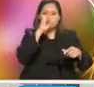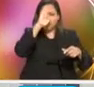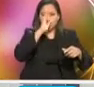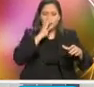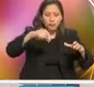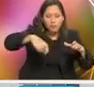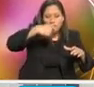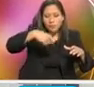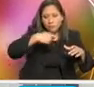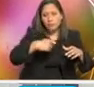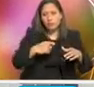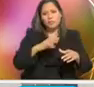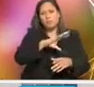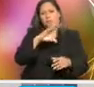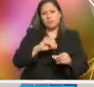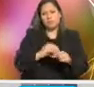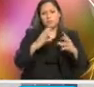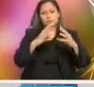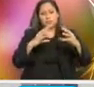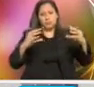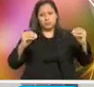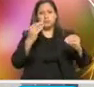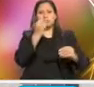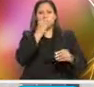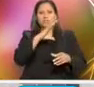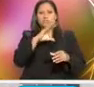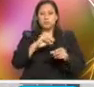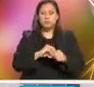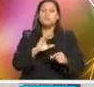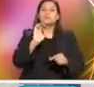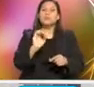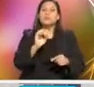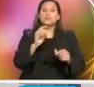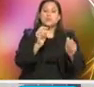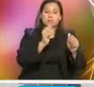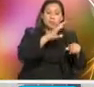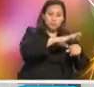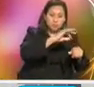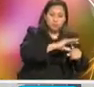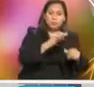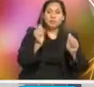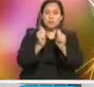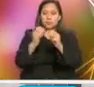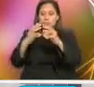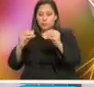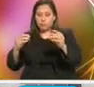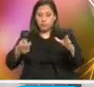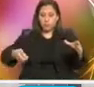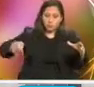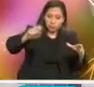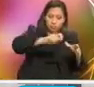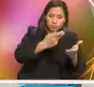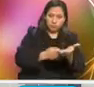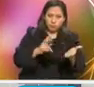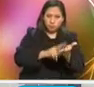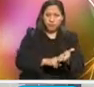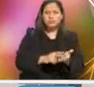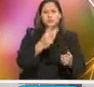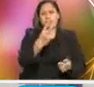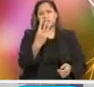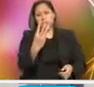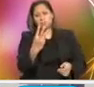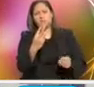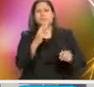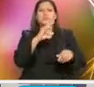que comerse una calabacita completa. Una ¿no? calabaza si es como completa por guarnición, persona. pues Sí. 2, 3 rebanaditas queda bien, ¿no? Por Si lo vas a supuesto. acompañar con carne o